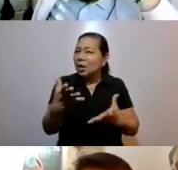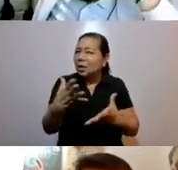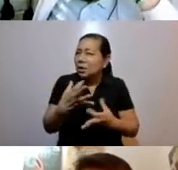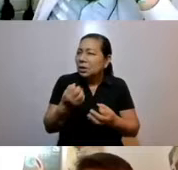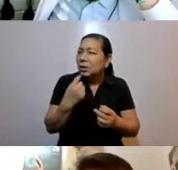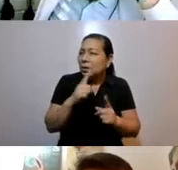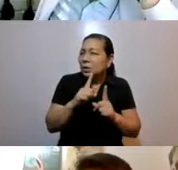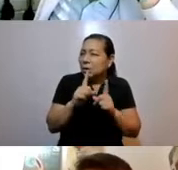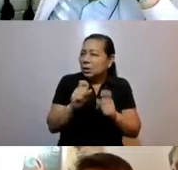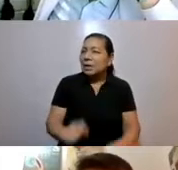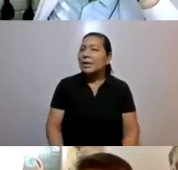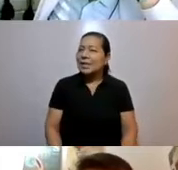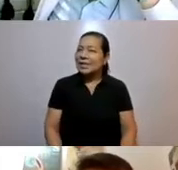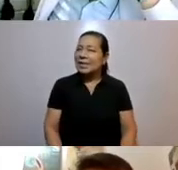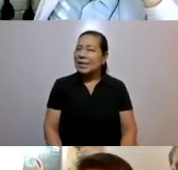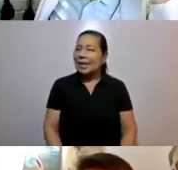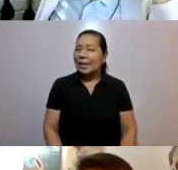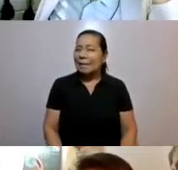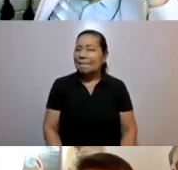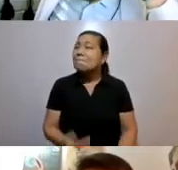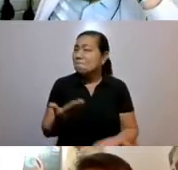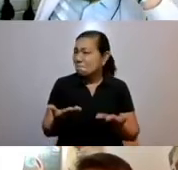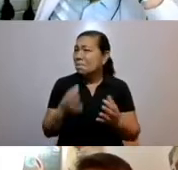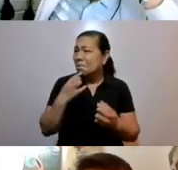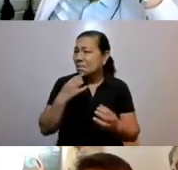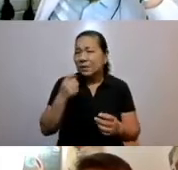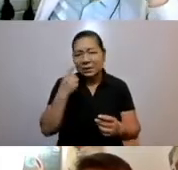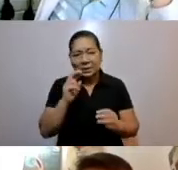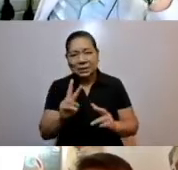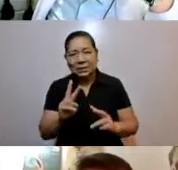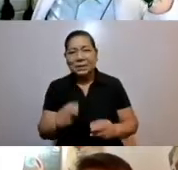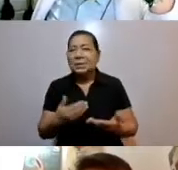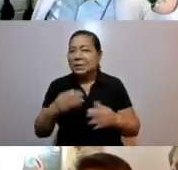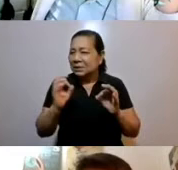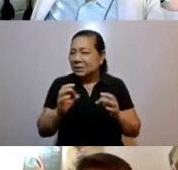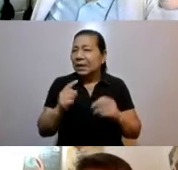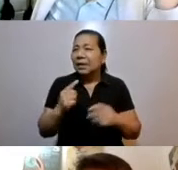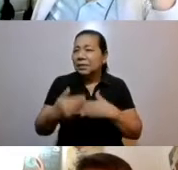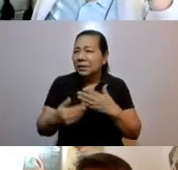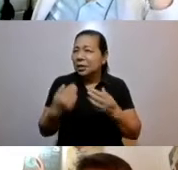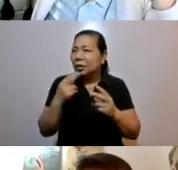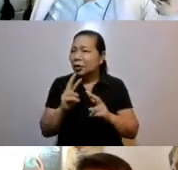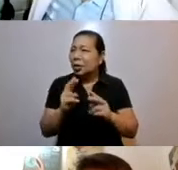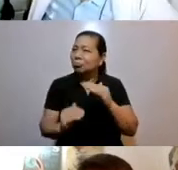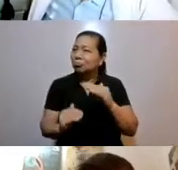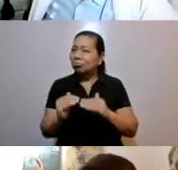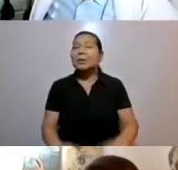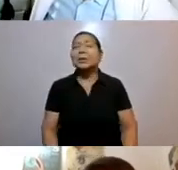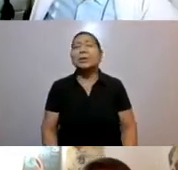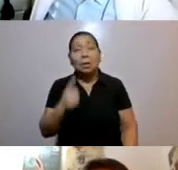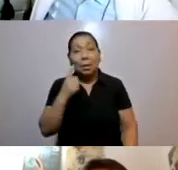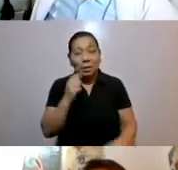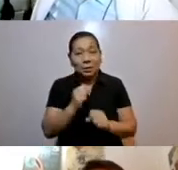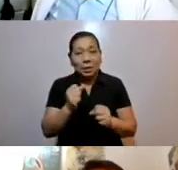un poco, porque algo que es muy frecuente es que cada vez, y lo veo con mayor alarma,